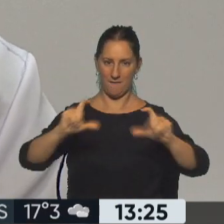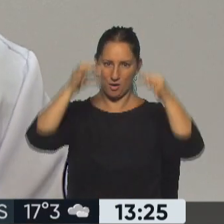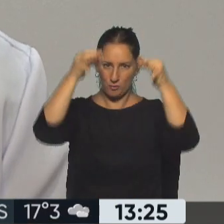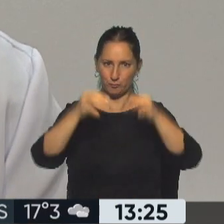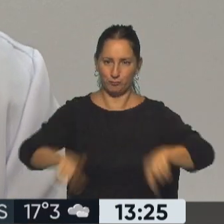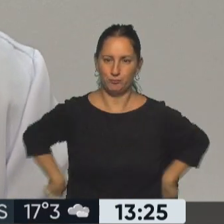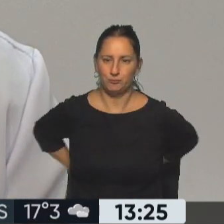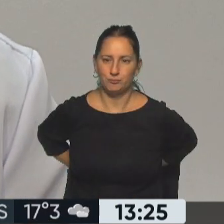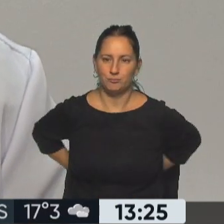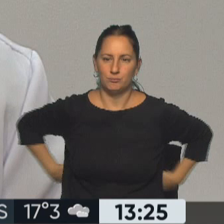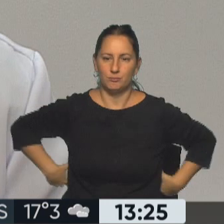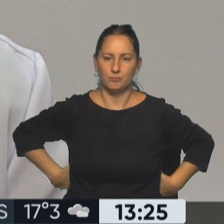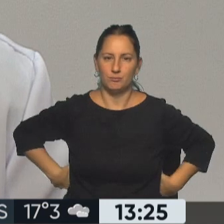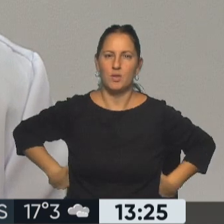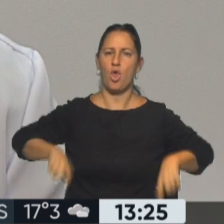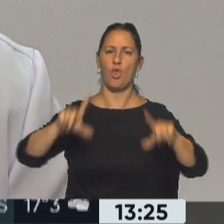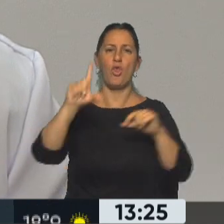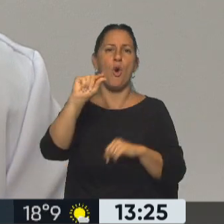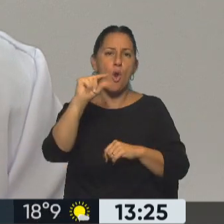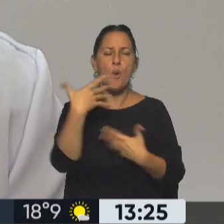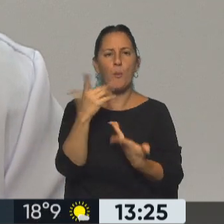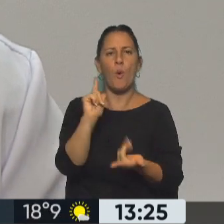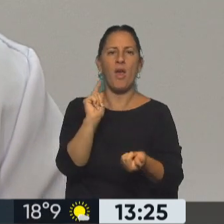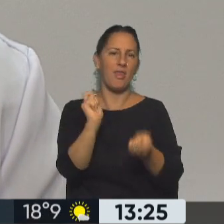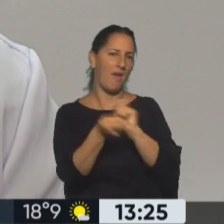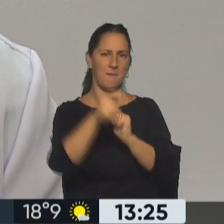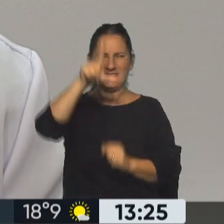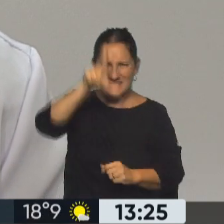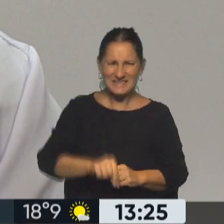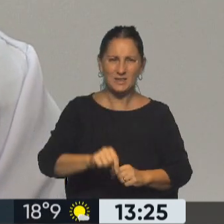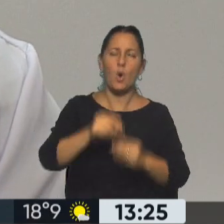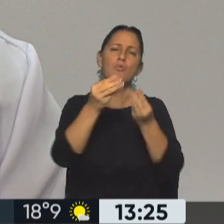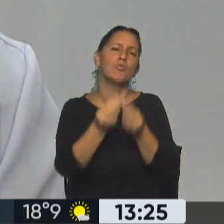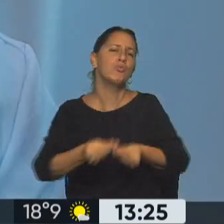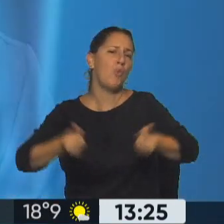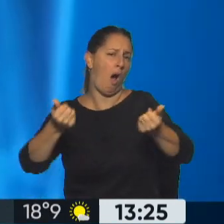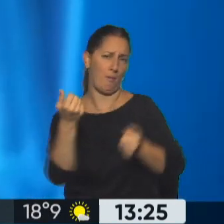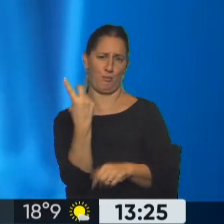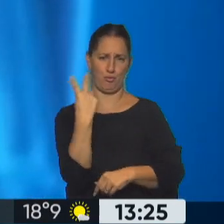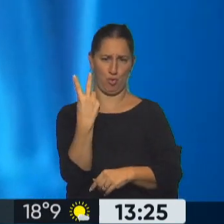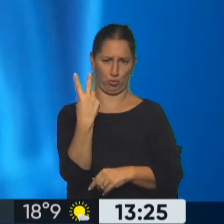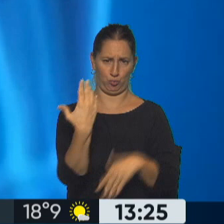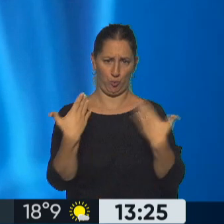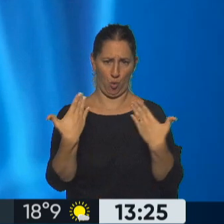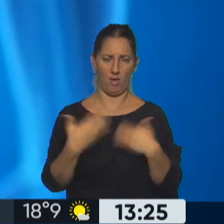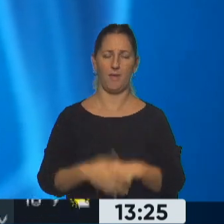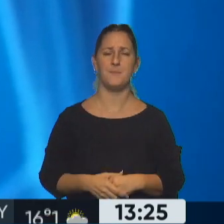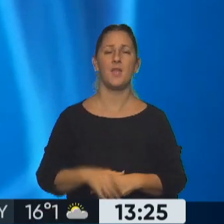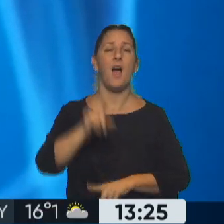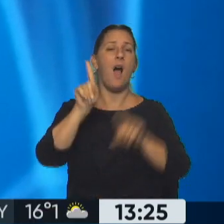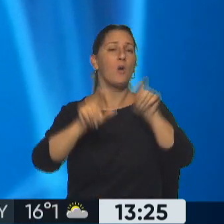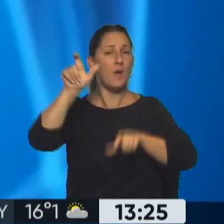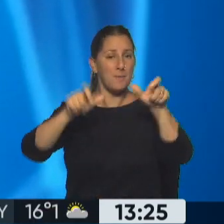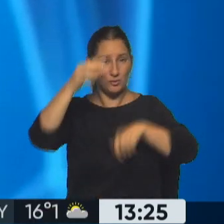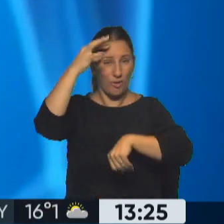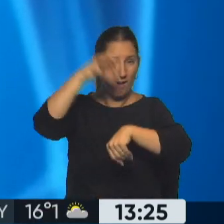centro la lumbalgia es un dolor que puede variar en intensidad puede ser un dolor leve o un dolor muy intenso hay algunos pacientes